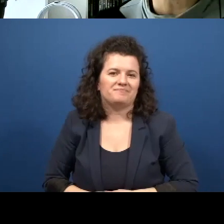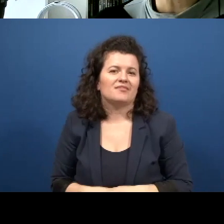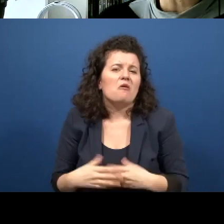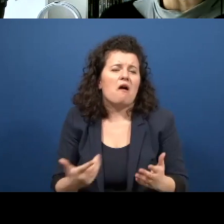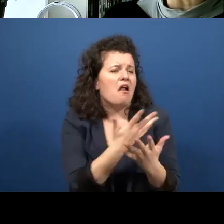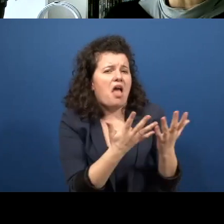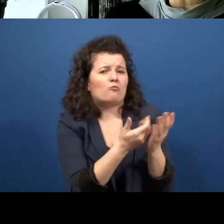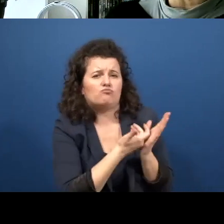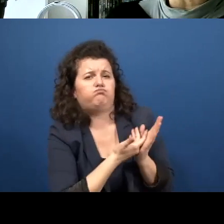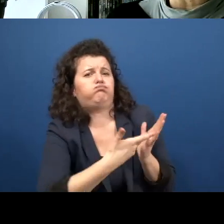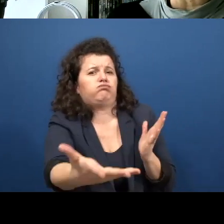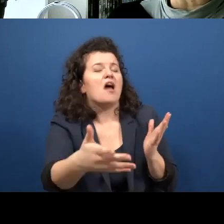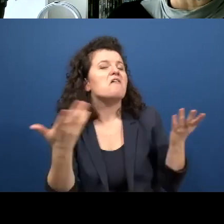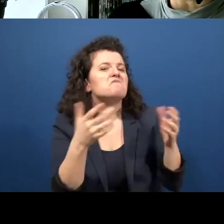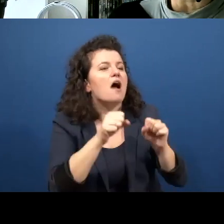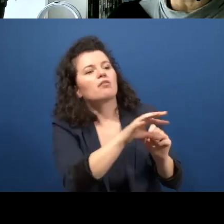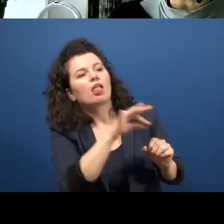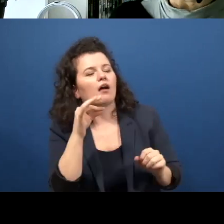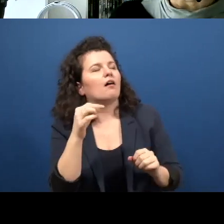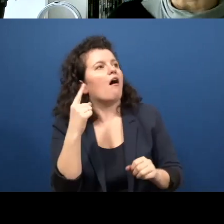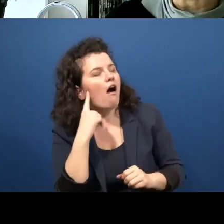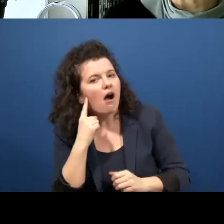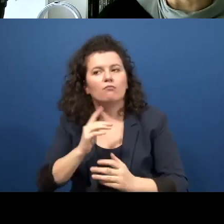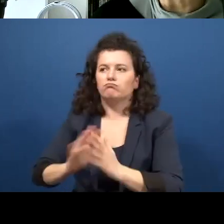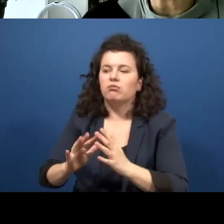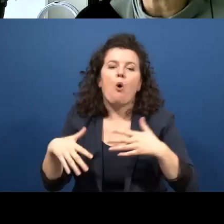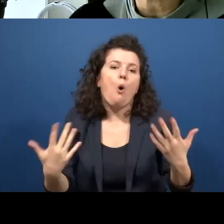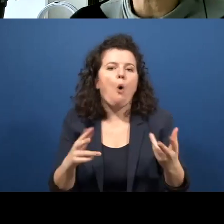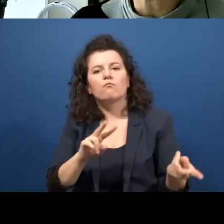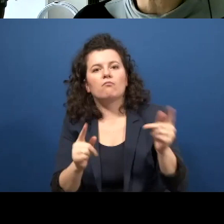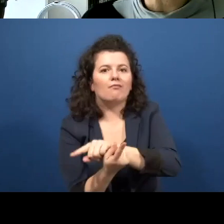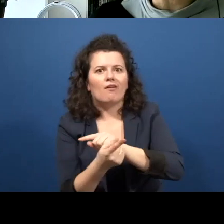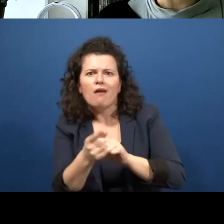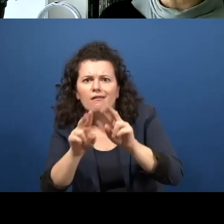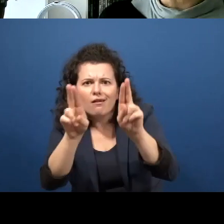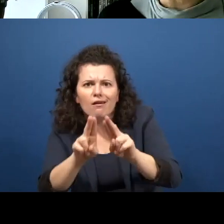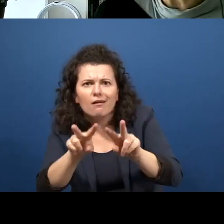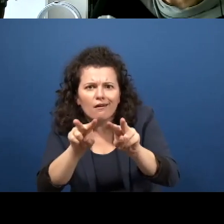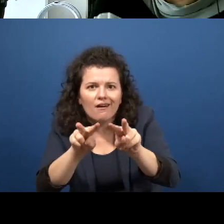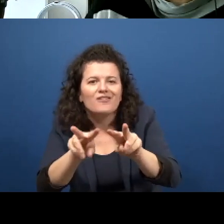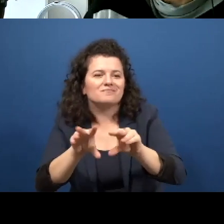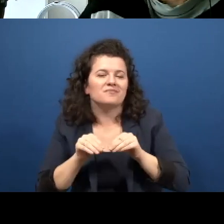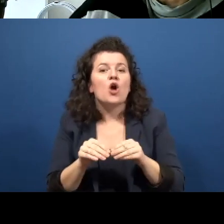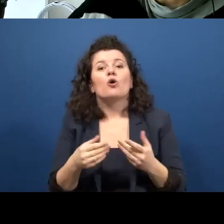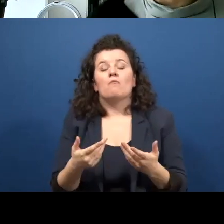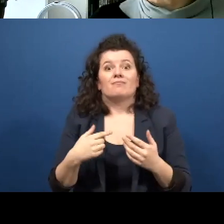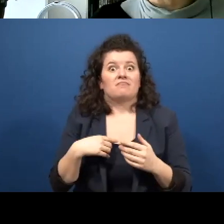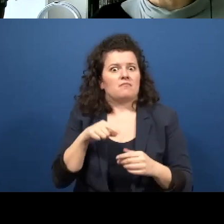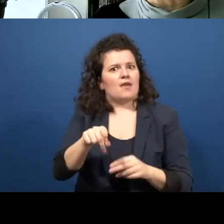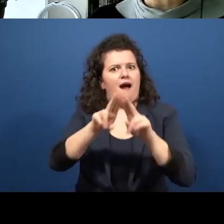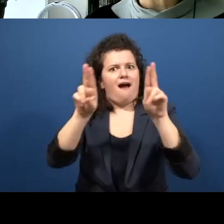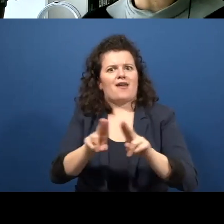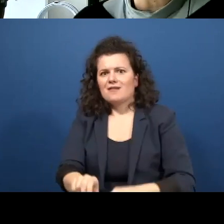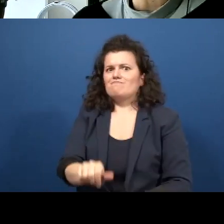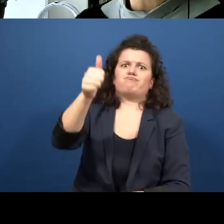internacionales utilizando estos discursos. Y nuestro plan es que también se agreguen las lenguas de signos nacionales, nada más que ahora le